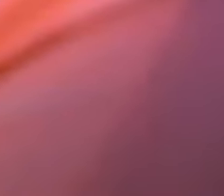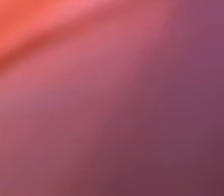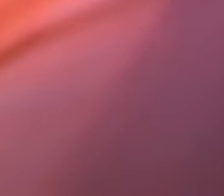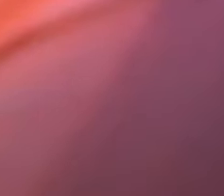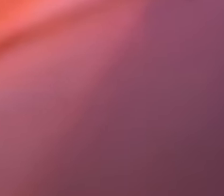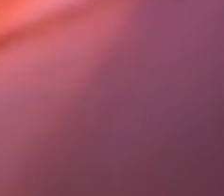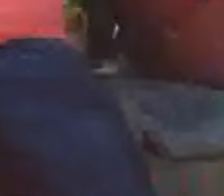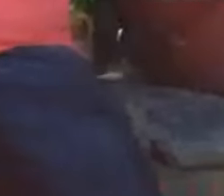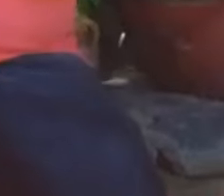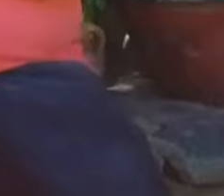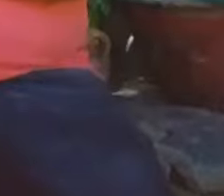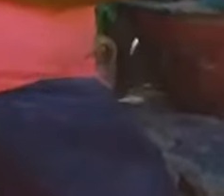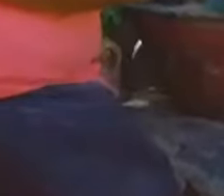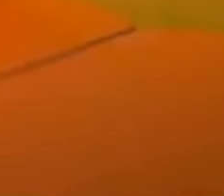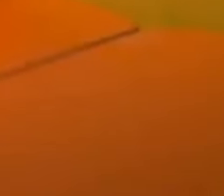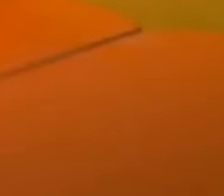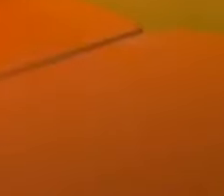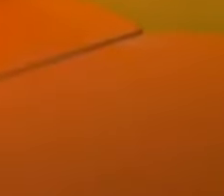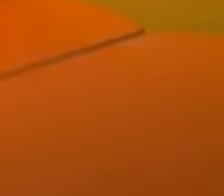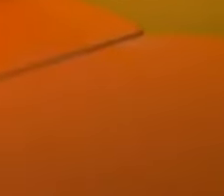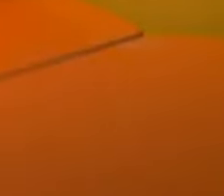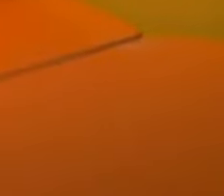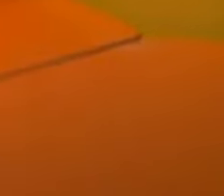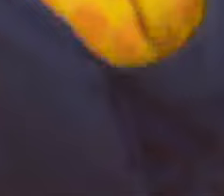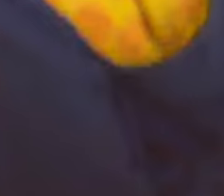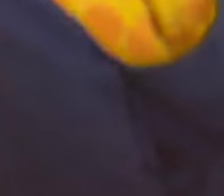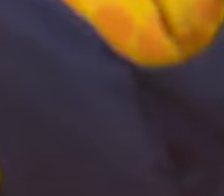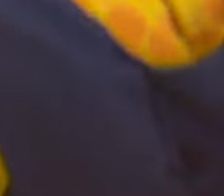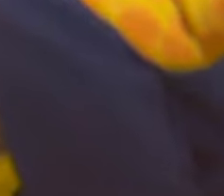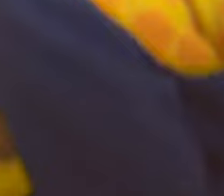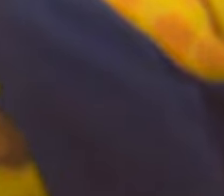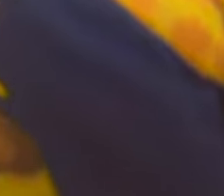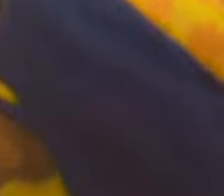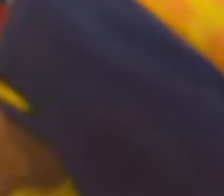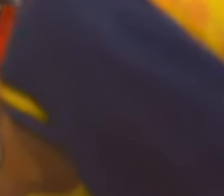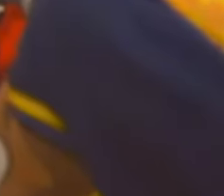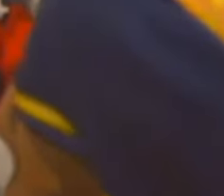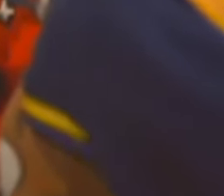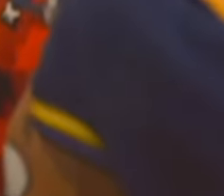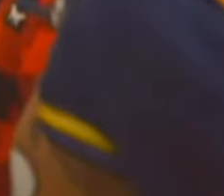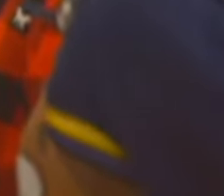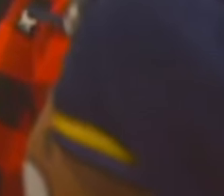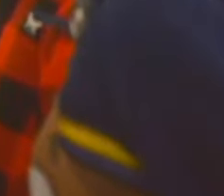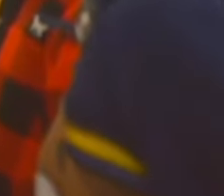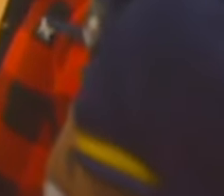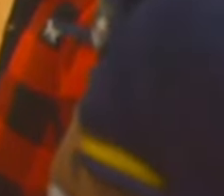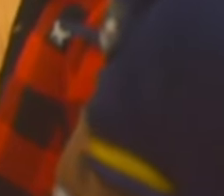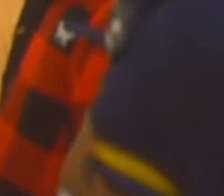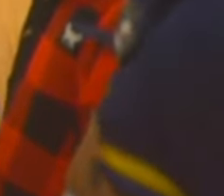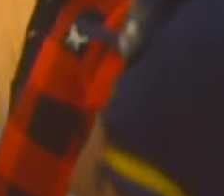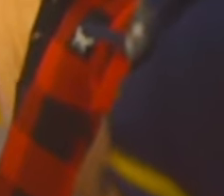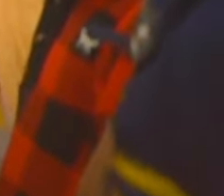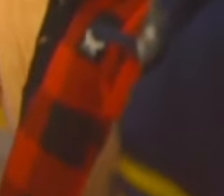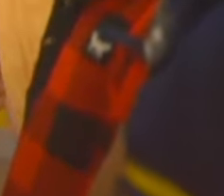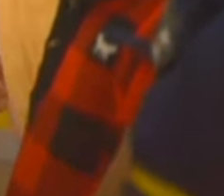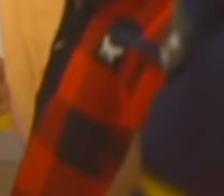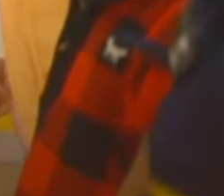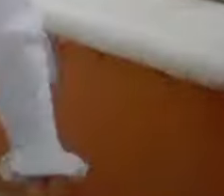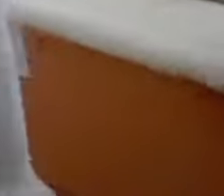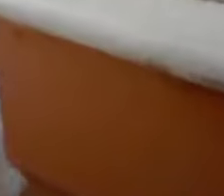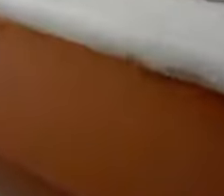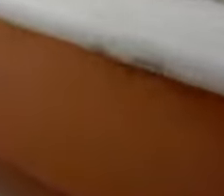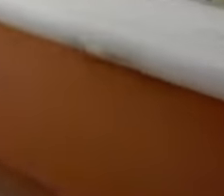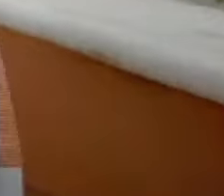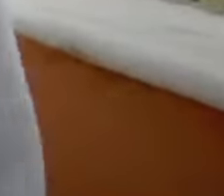Minutos para imaginar. Fomenta en niñas y niños el hábito de la lectura. Reconozcamos nuestras raíces milenarias a través del